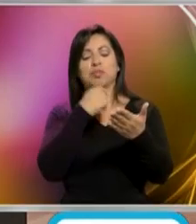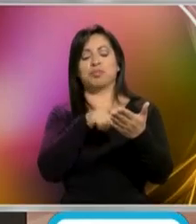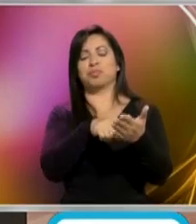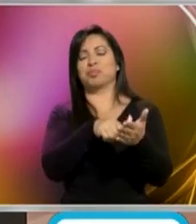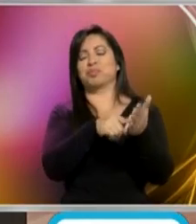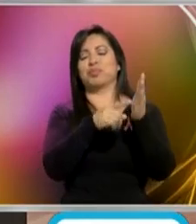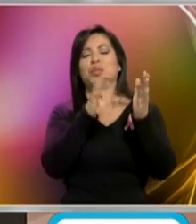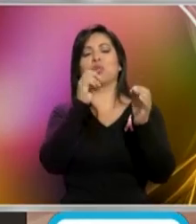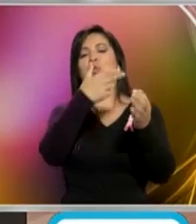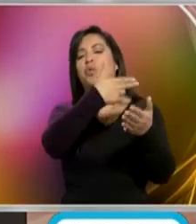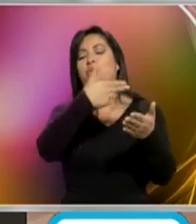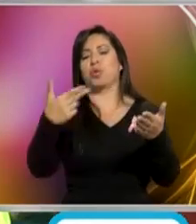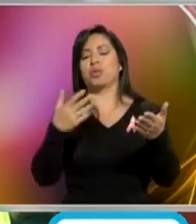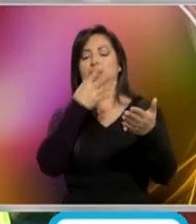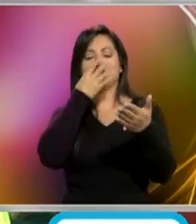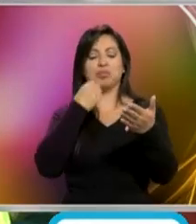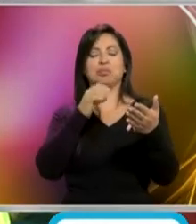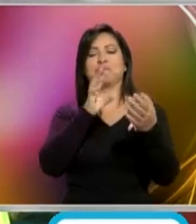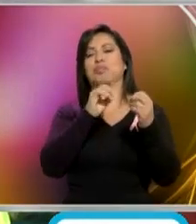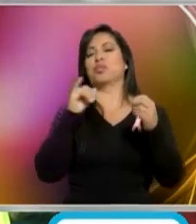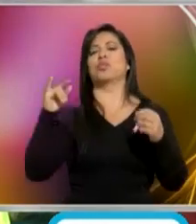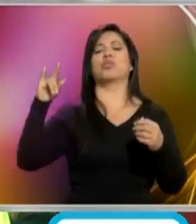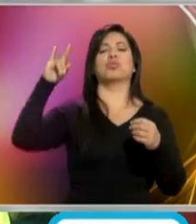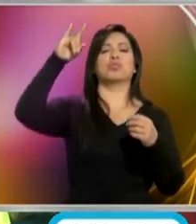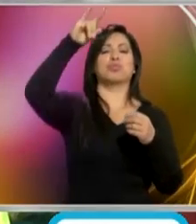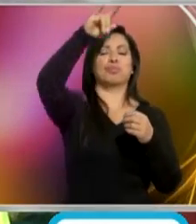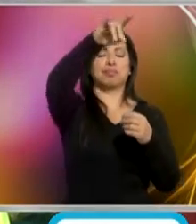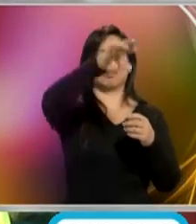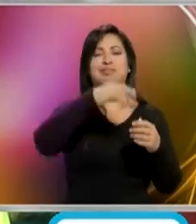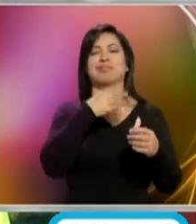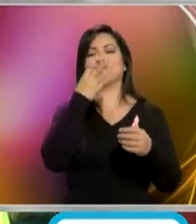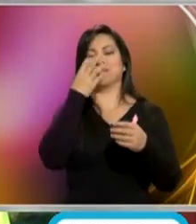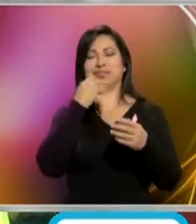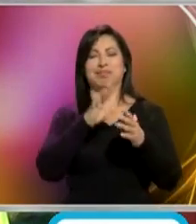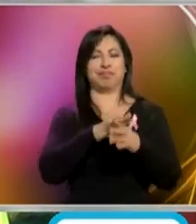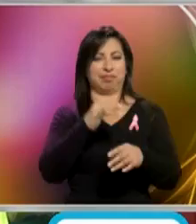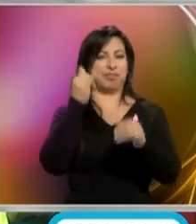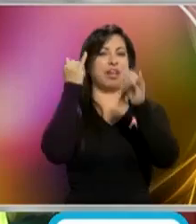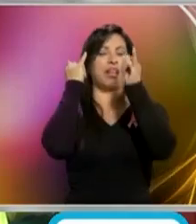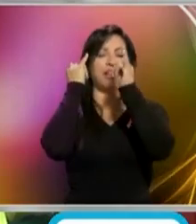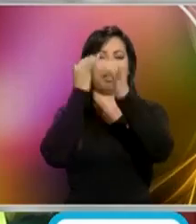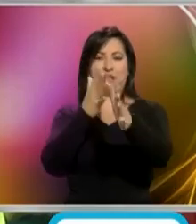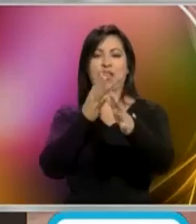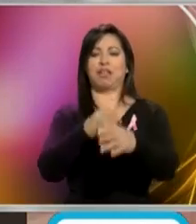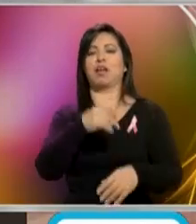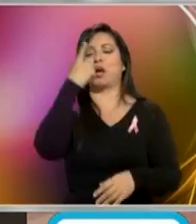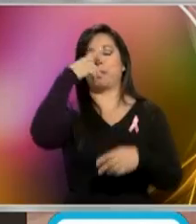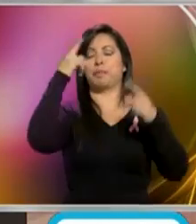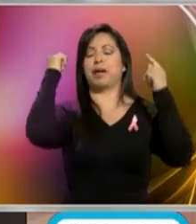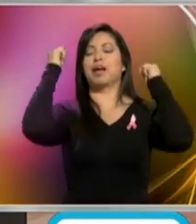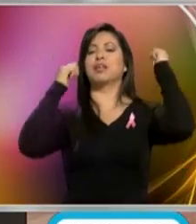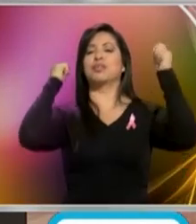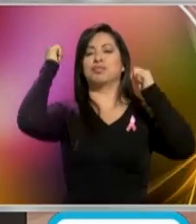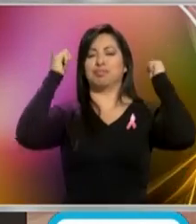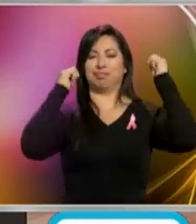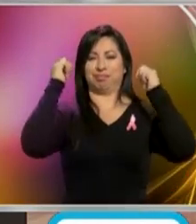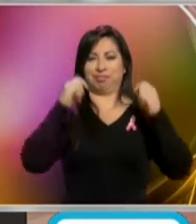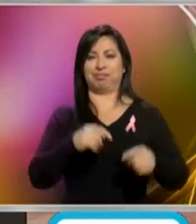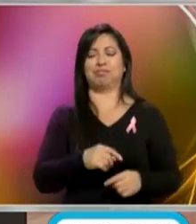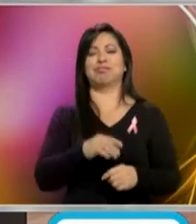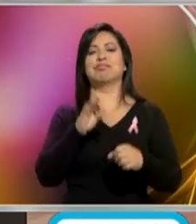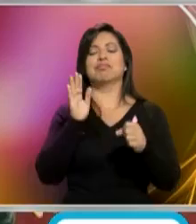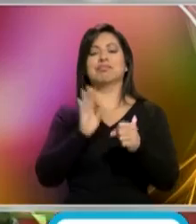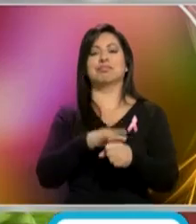más grata del vuelo. Como yo lo llamaría, ¿no? Esta trampa para el turista. Es la trampa para el exactamente.